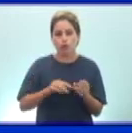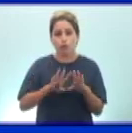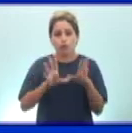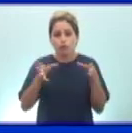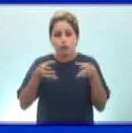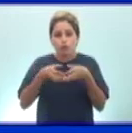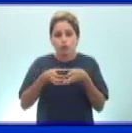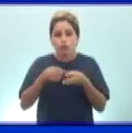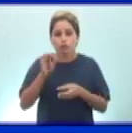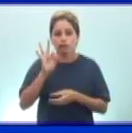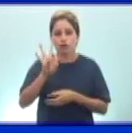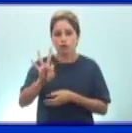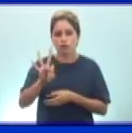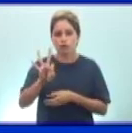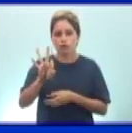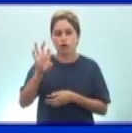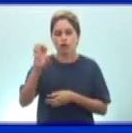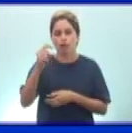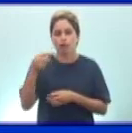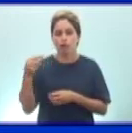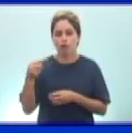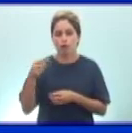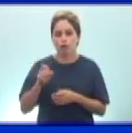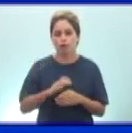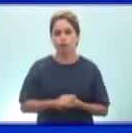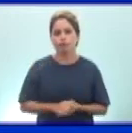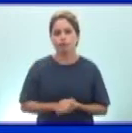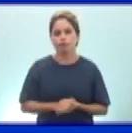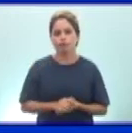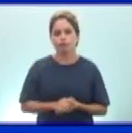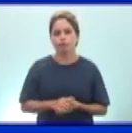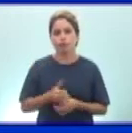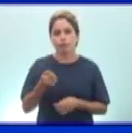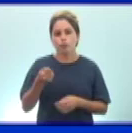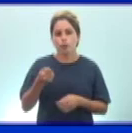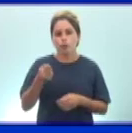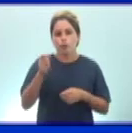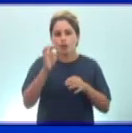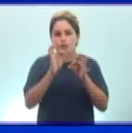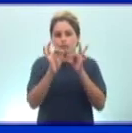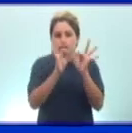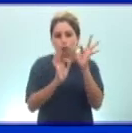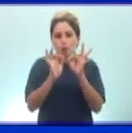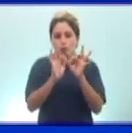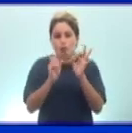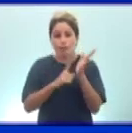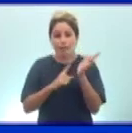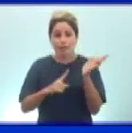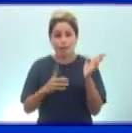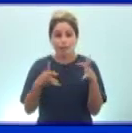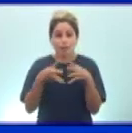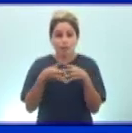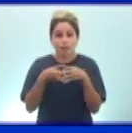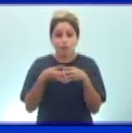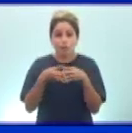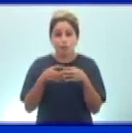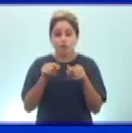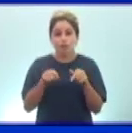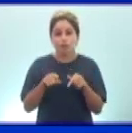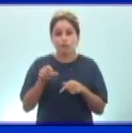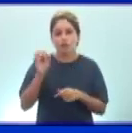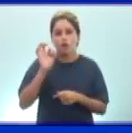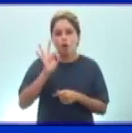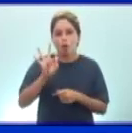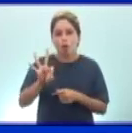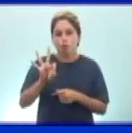8 electrones. Por supuesto, estamos hablando de un átomo eléctricamente neutro, quiere decir que presenta 8 protones en